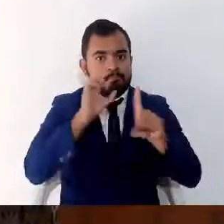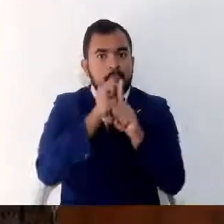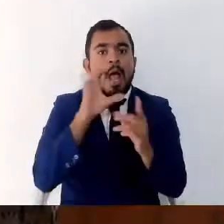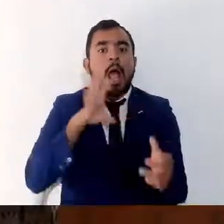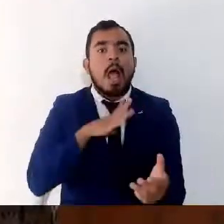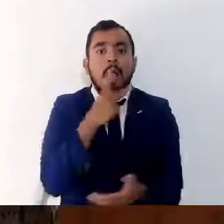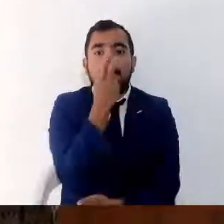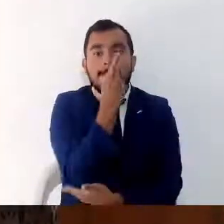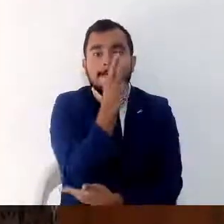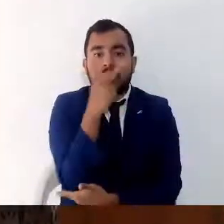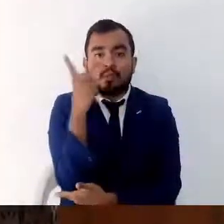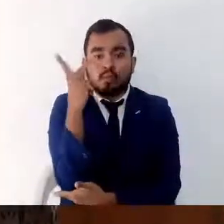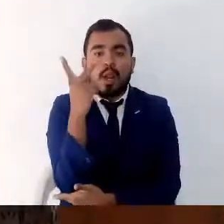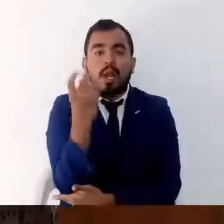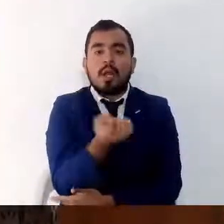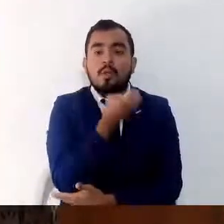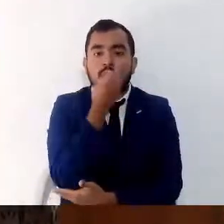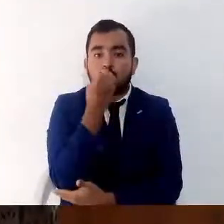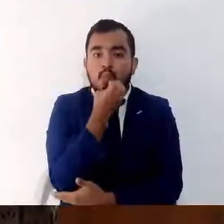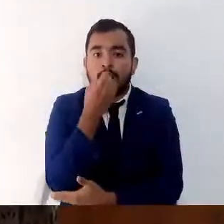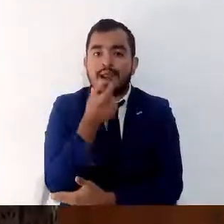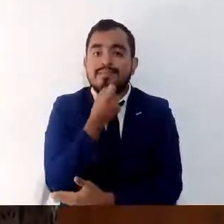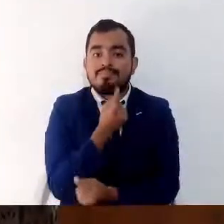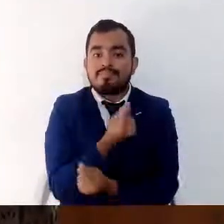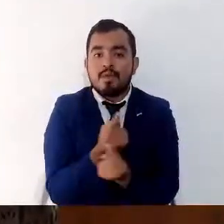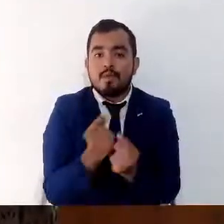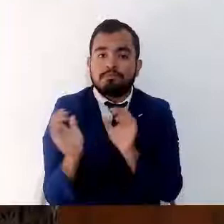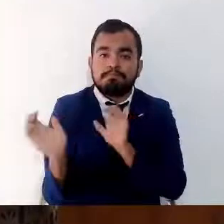un 69%. A